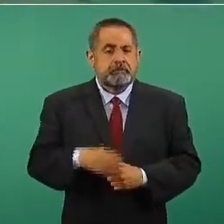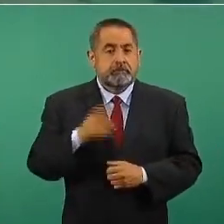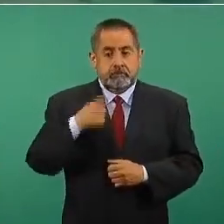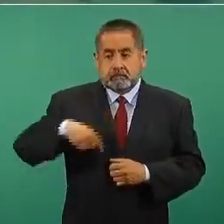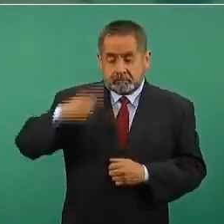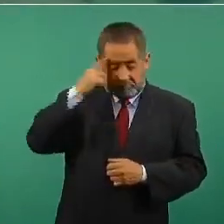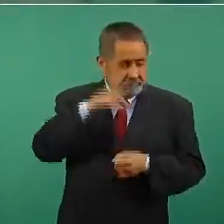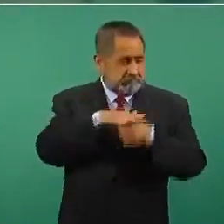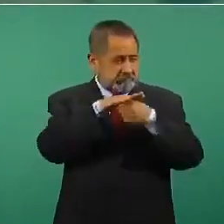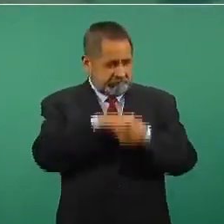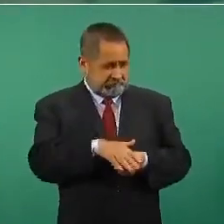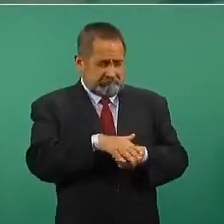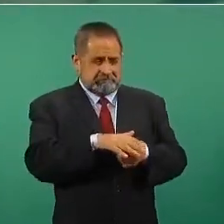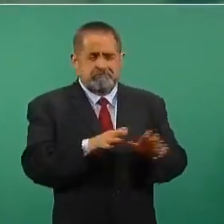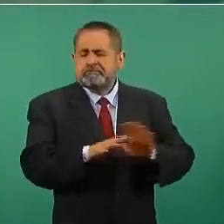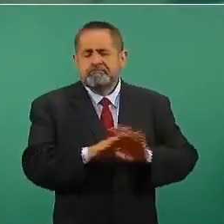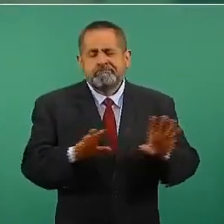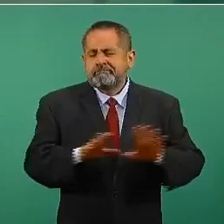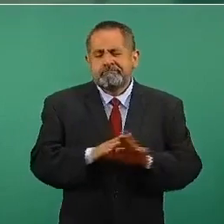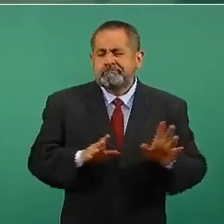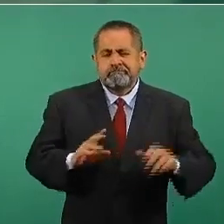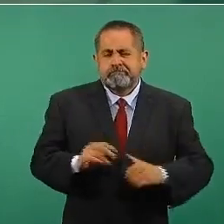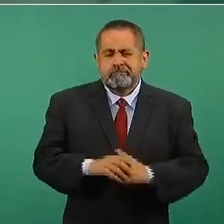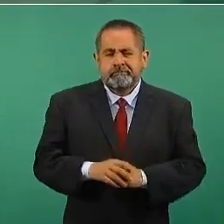a reprimir.